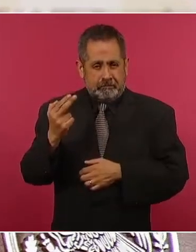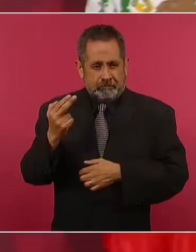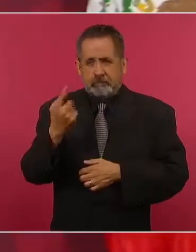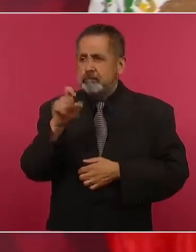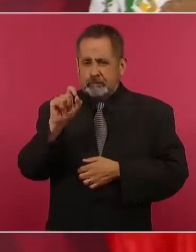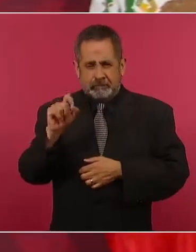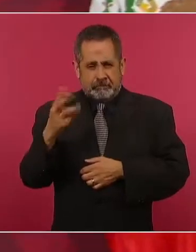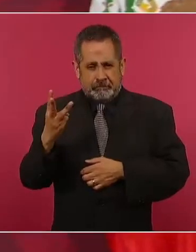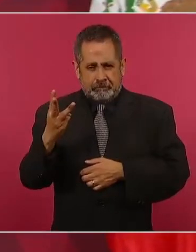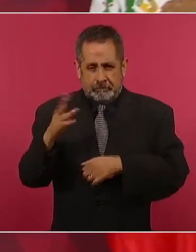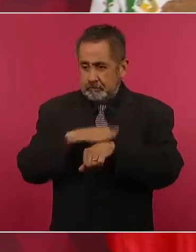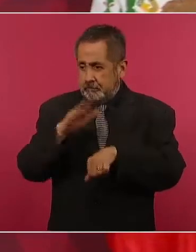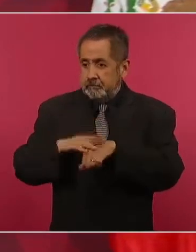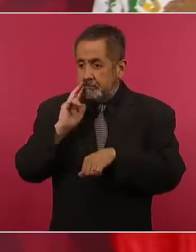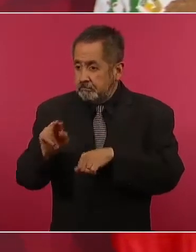123,